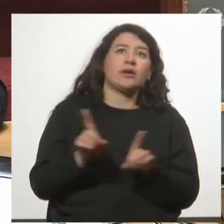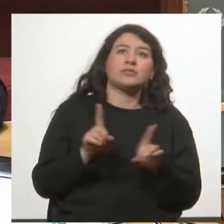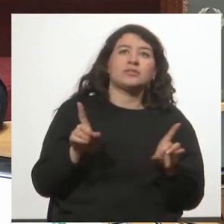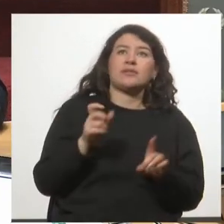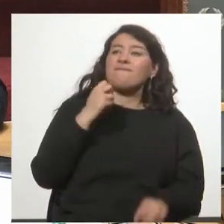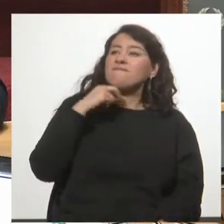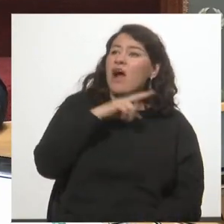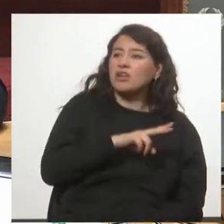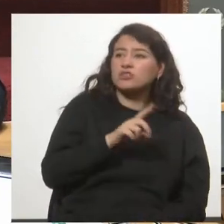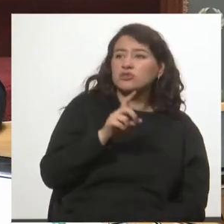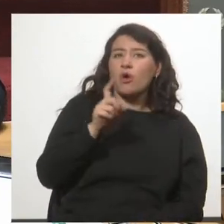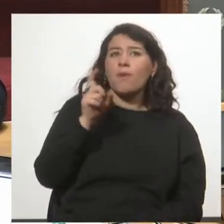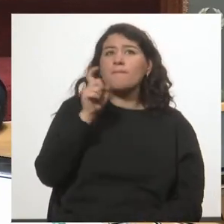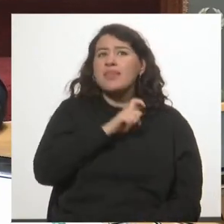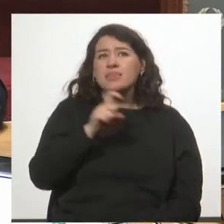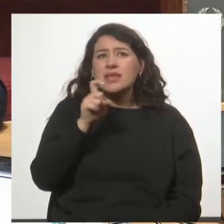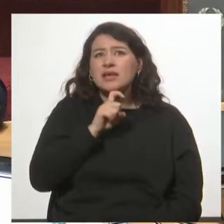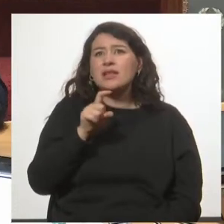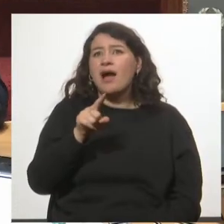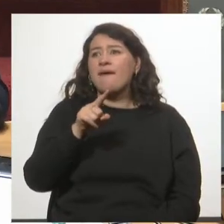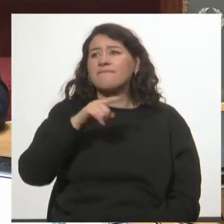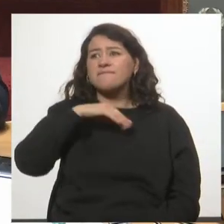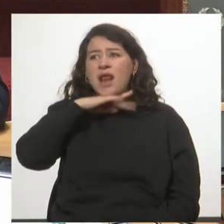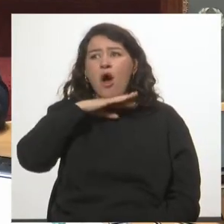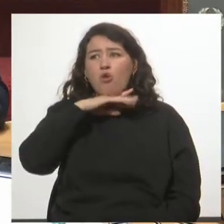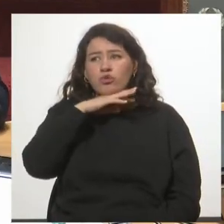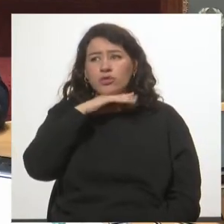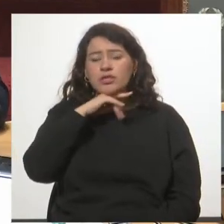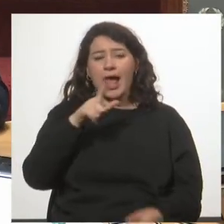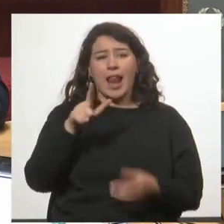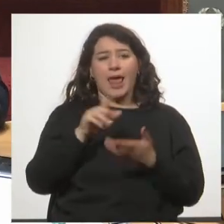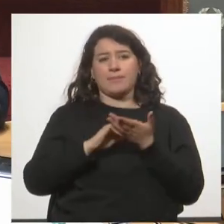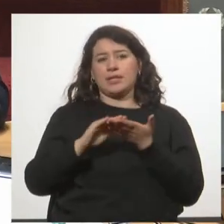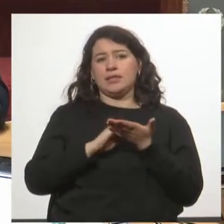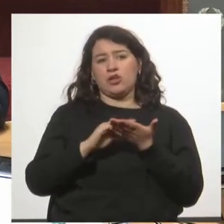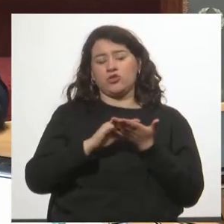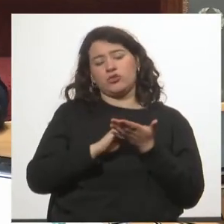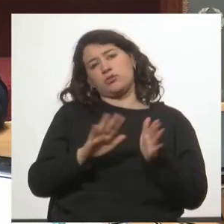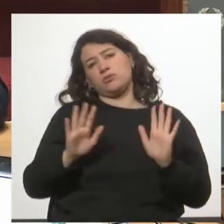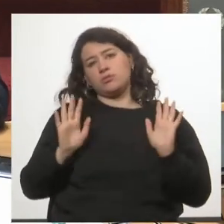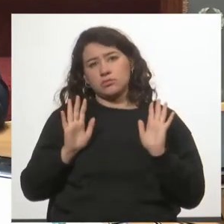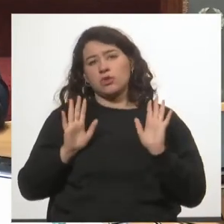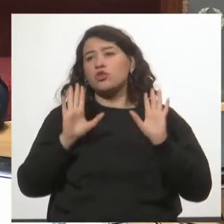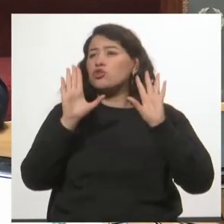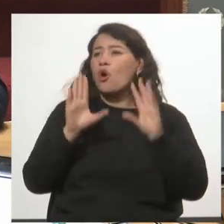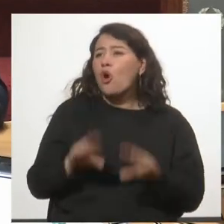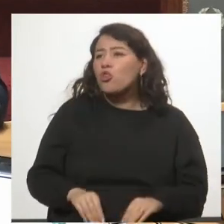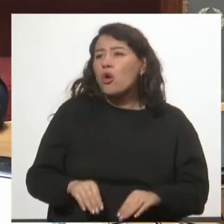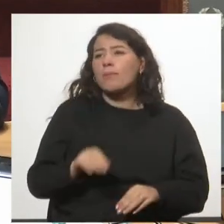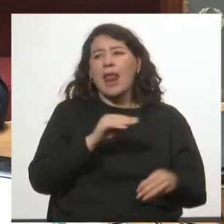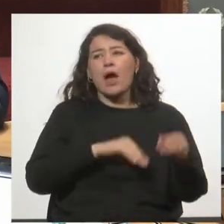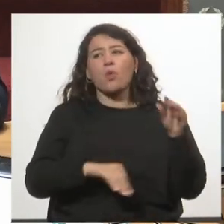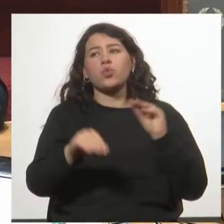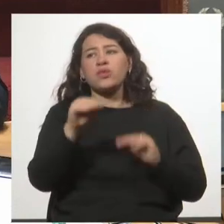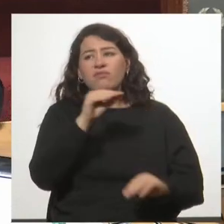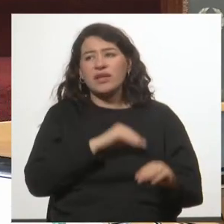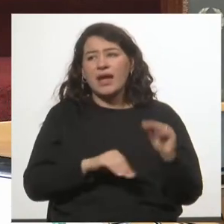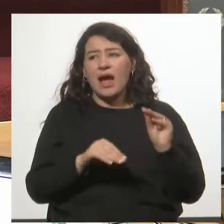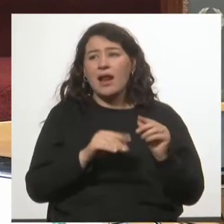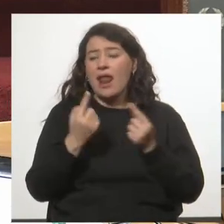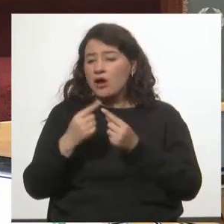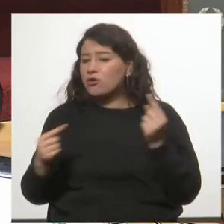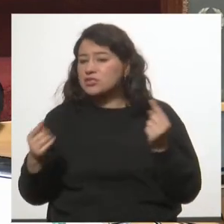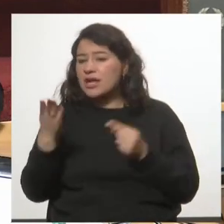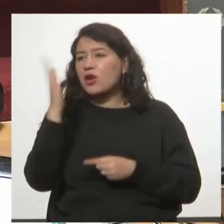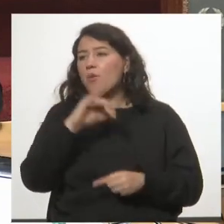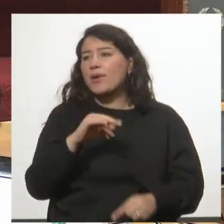falsedad una mentira sino un fraude que se le hace a la administración todo para justificar lo que no se puede